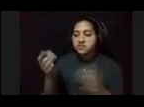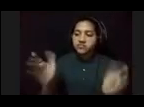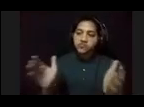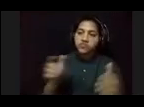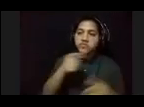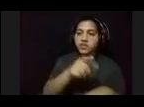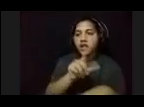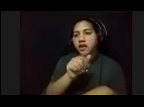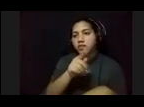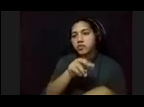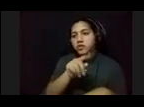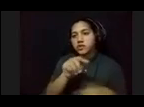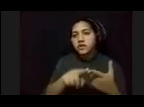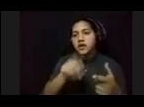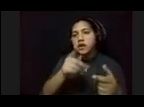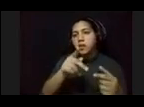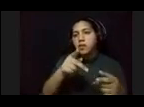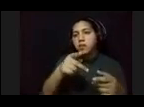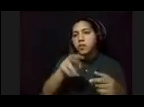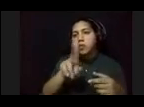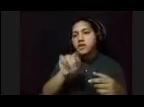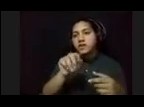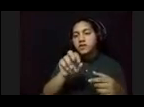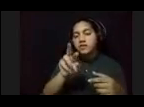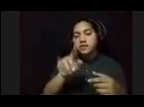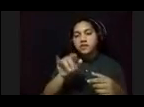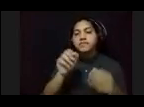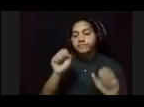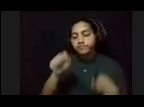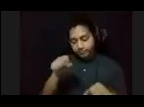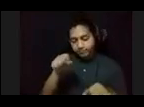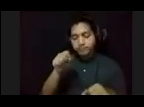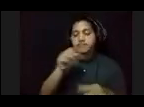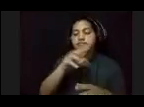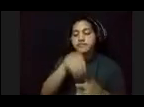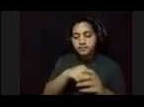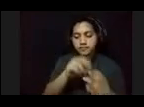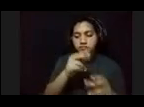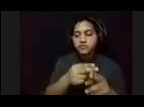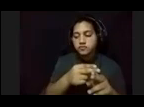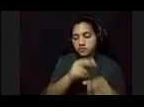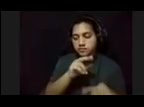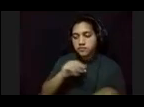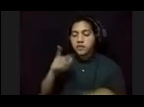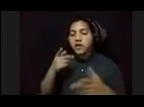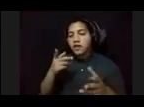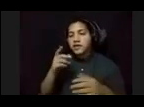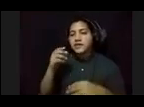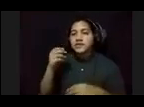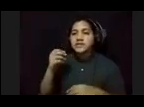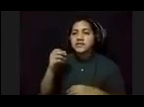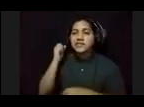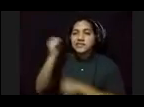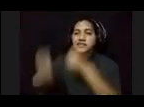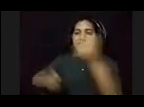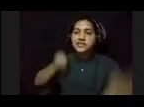y Puerta de Tierra, que sí lo mencionan. En el siglo XIX se hacía referencia a este lugar. Un ejemplo es